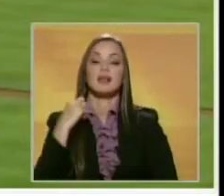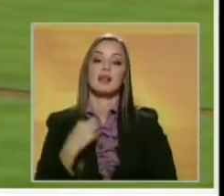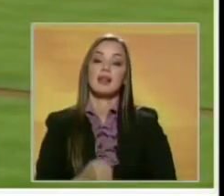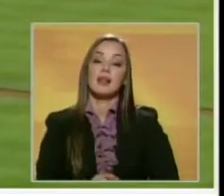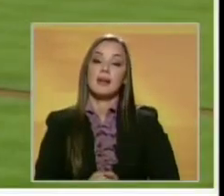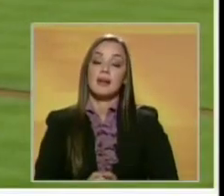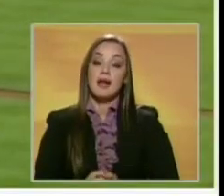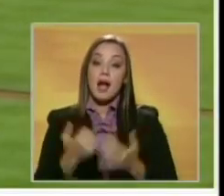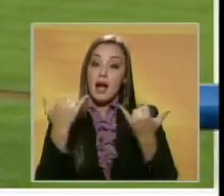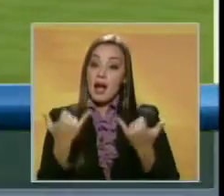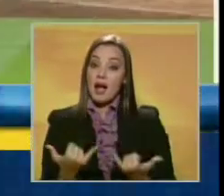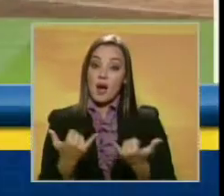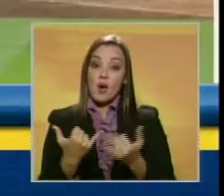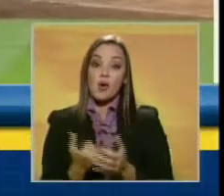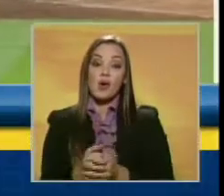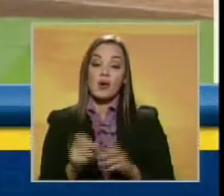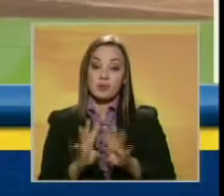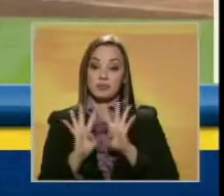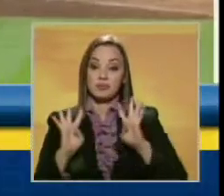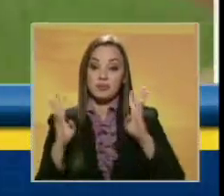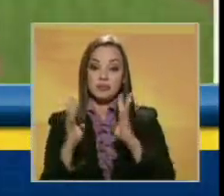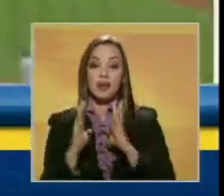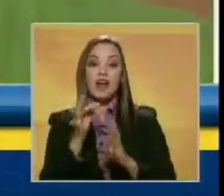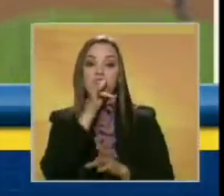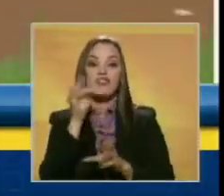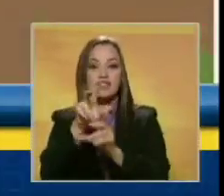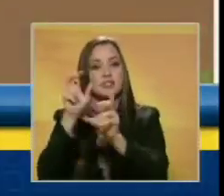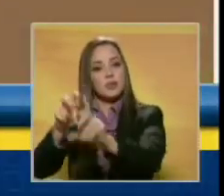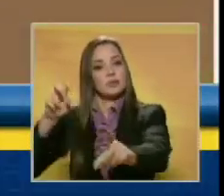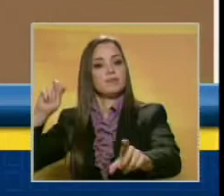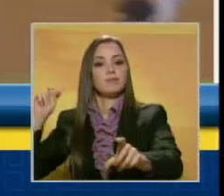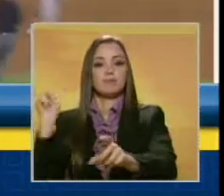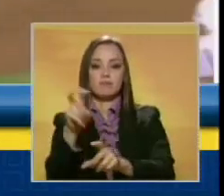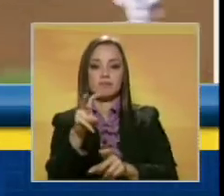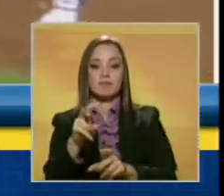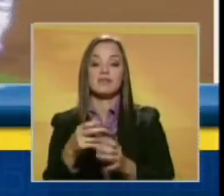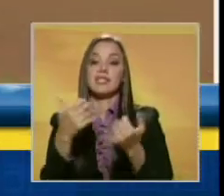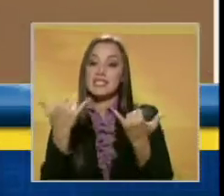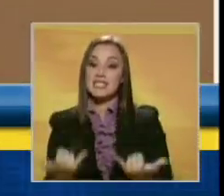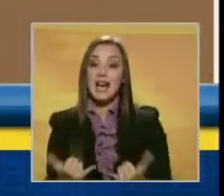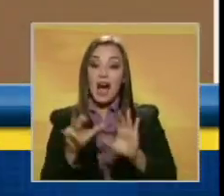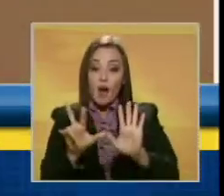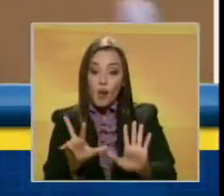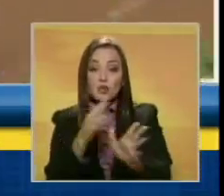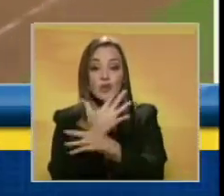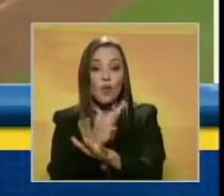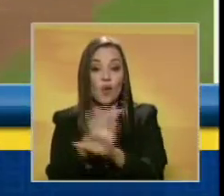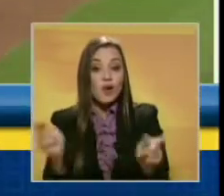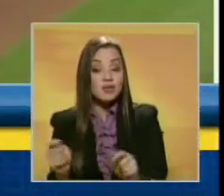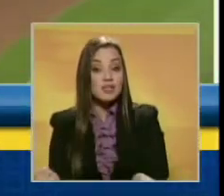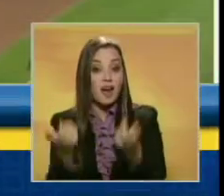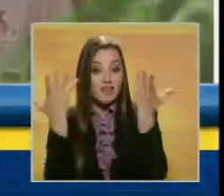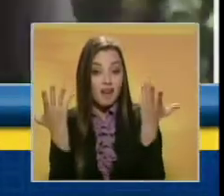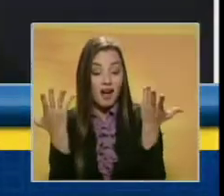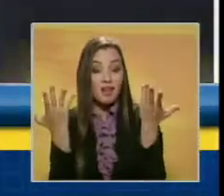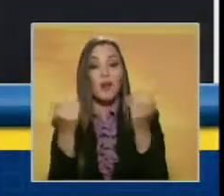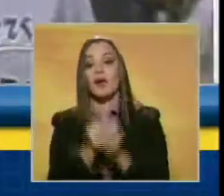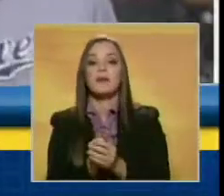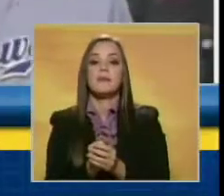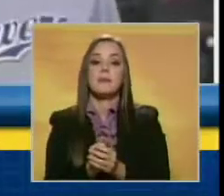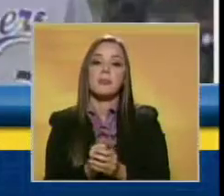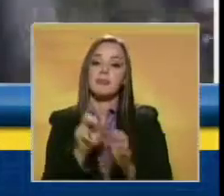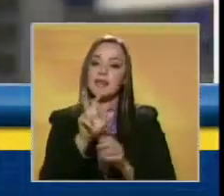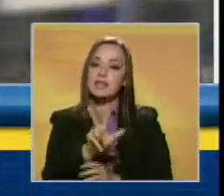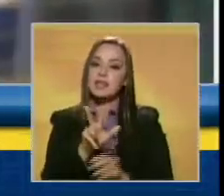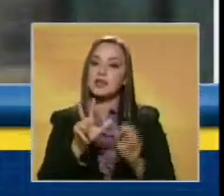Nos vamos ahora al Comerica Park con Francisco Rodríguez llegando a 8 salvados en la campaña y a 356 de por